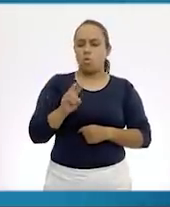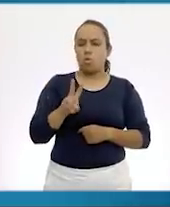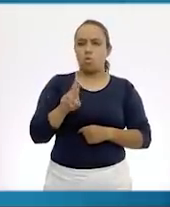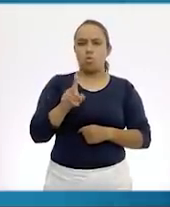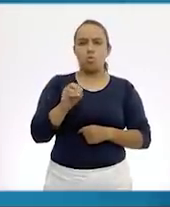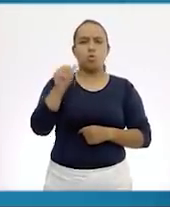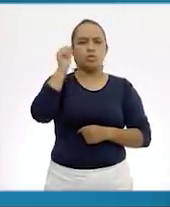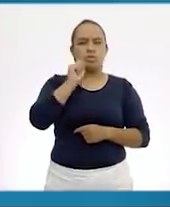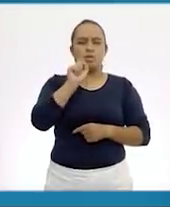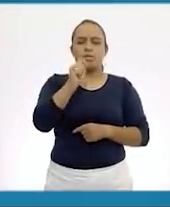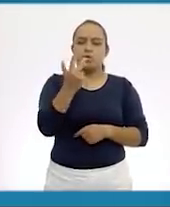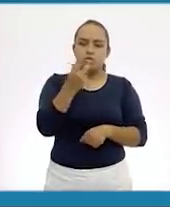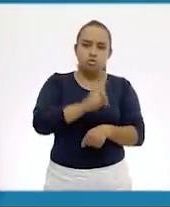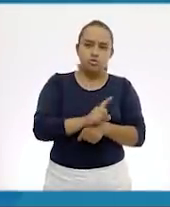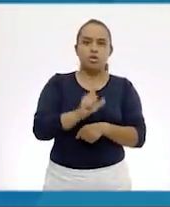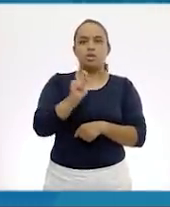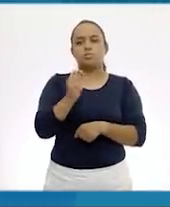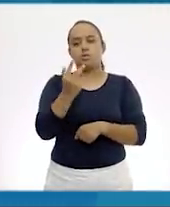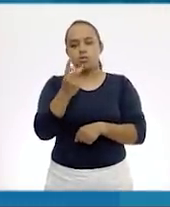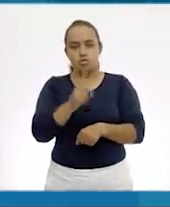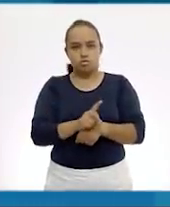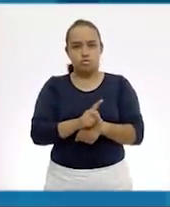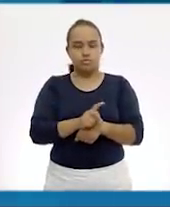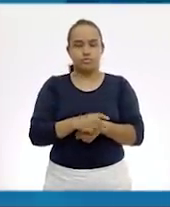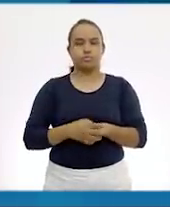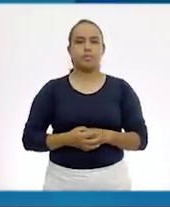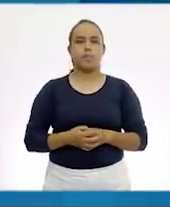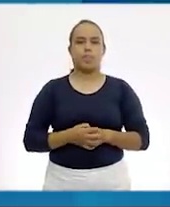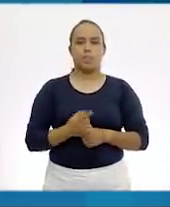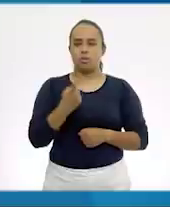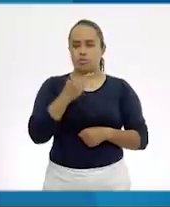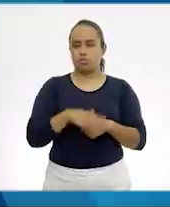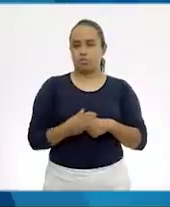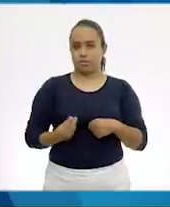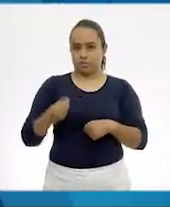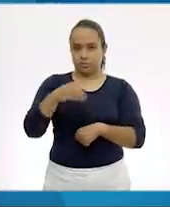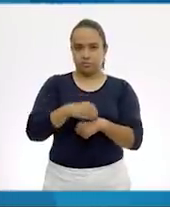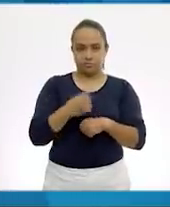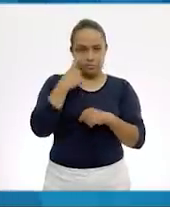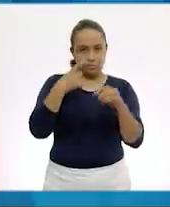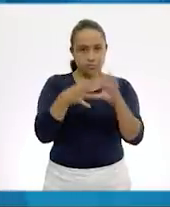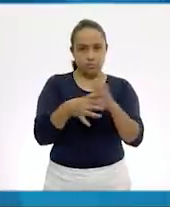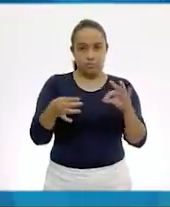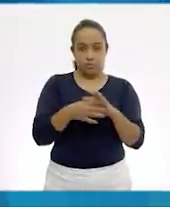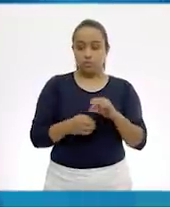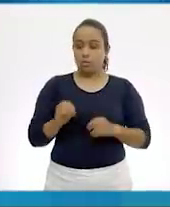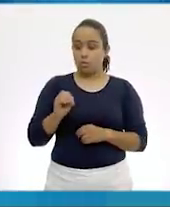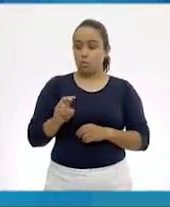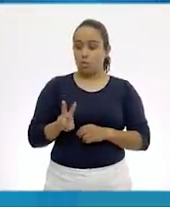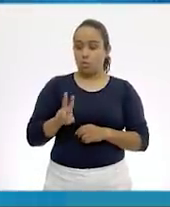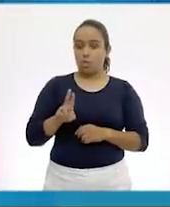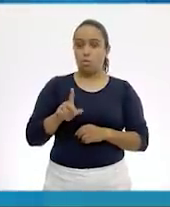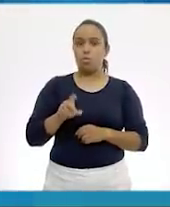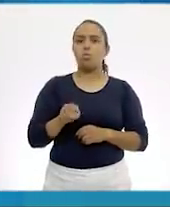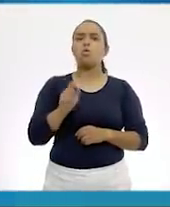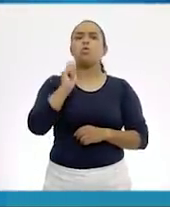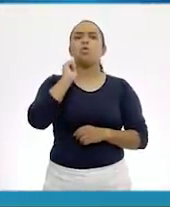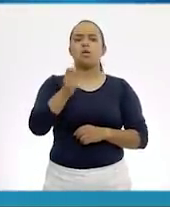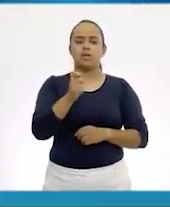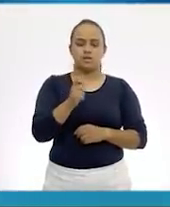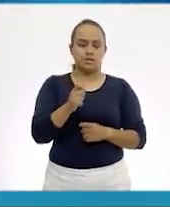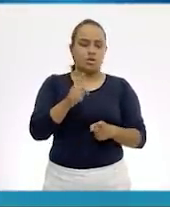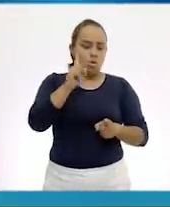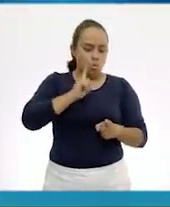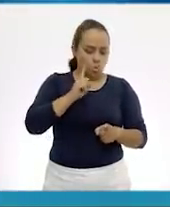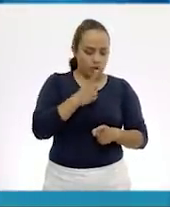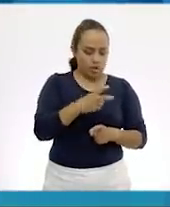aproximadamente cada 28 días. Como dato extra, puedo decirles que los óvulos son las células sexuales